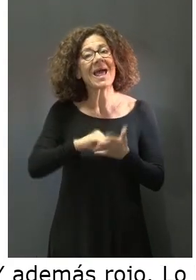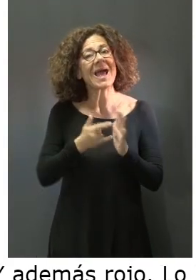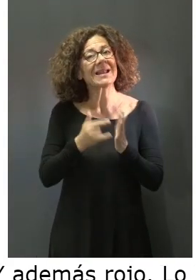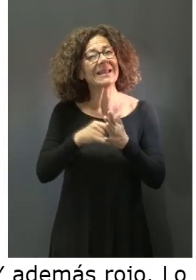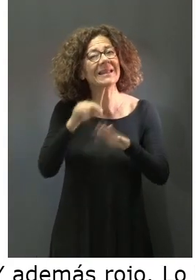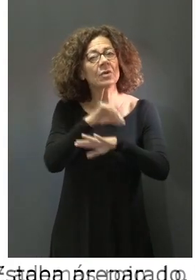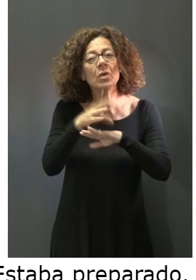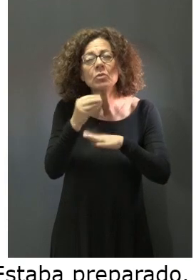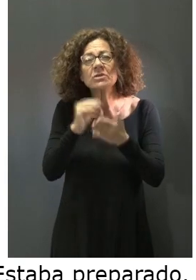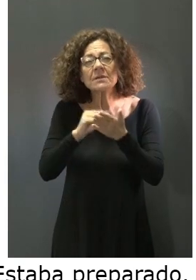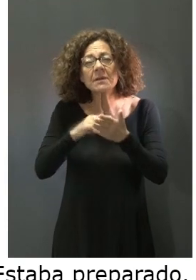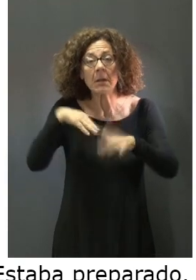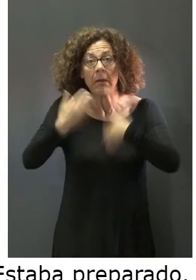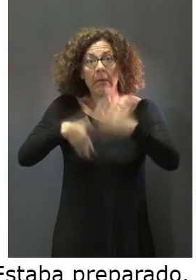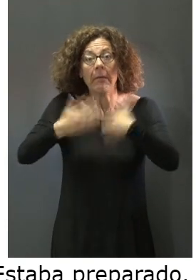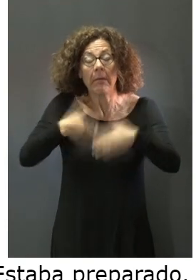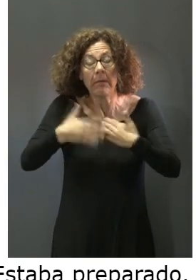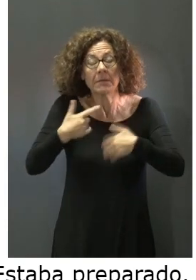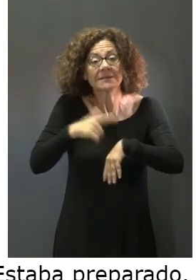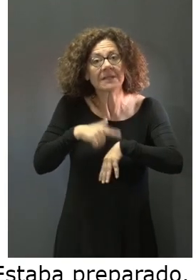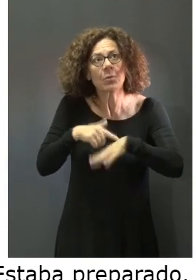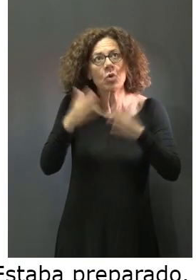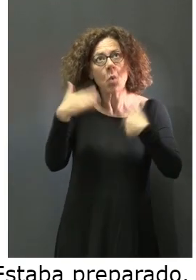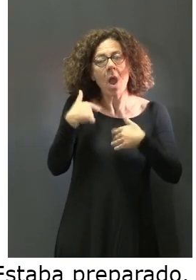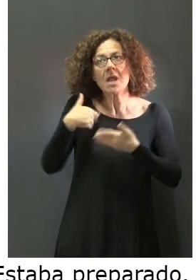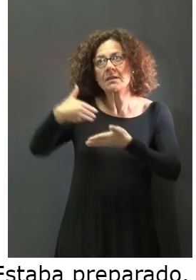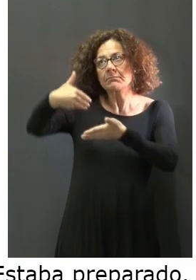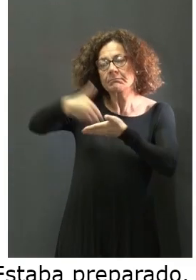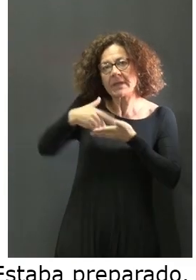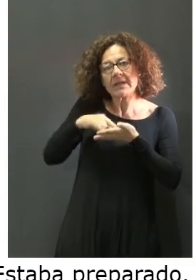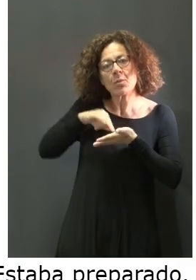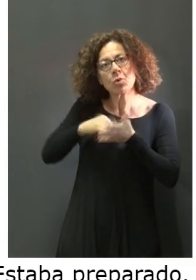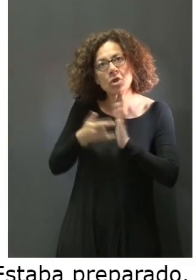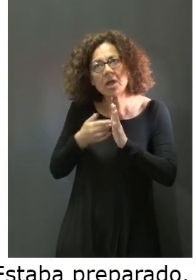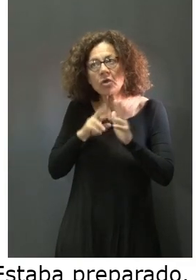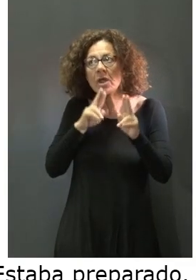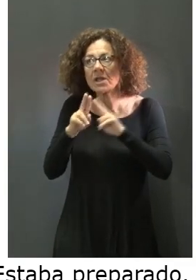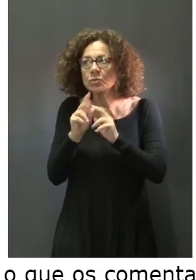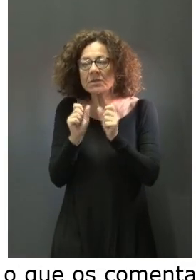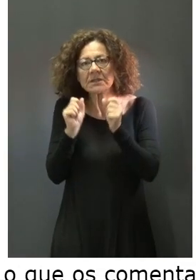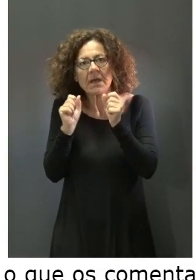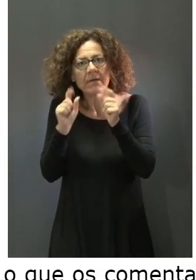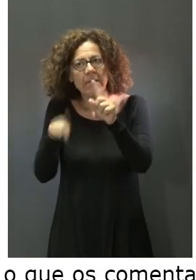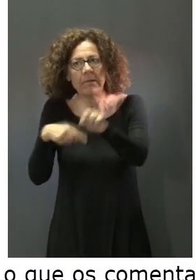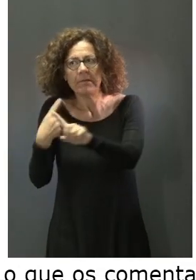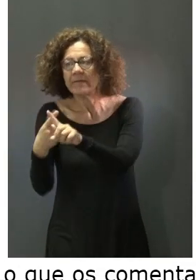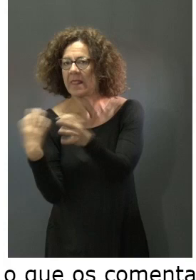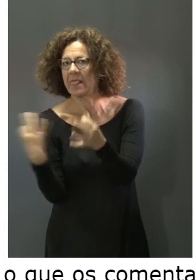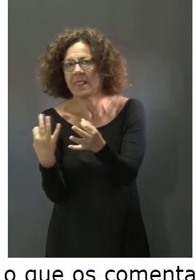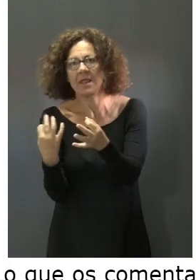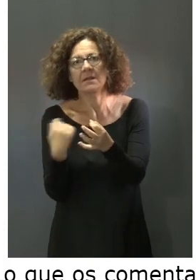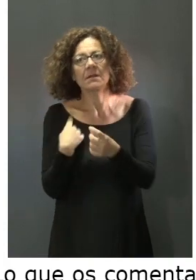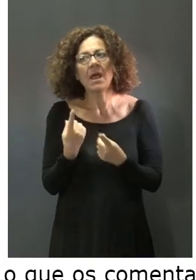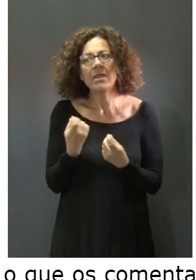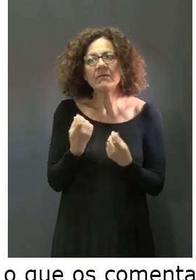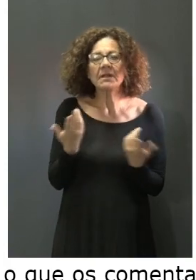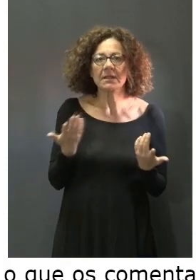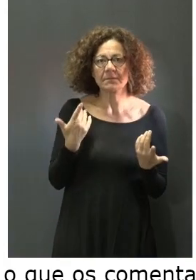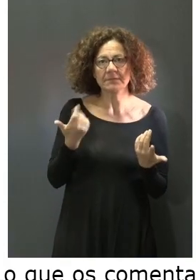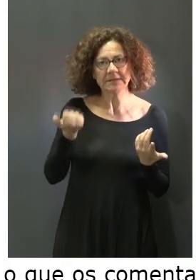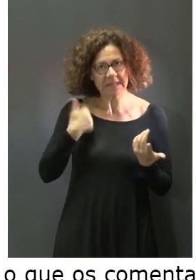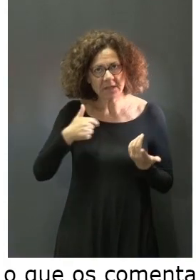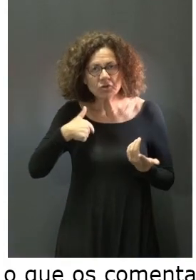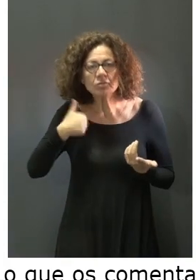veces va tan deprisa, hay tan poco tiempo, ¿no?, entre que te encargan un proyecto y la respuesta que tienes que dar, que yo creo que falta eso de, vale, ya,